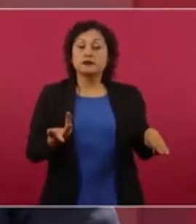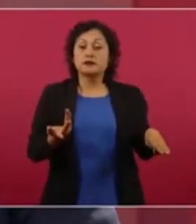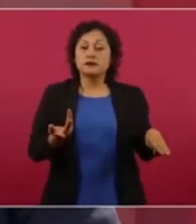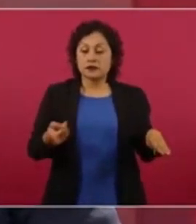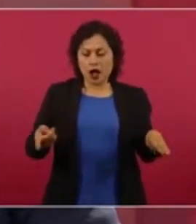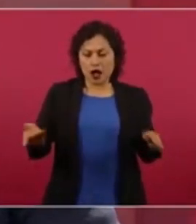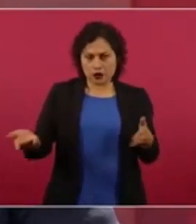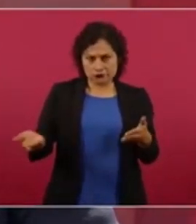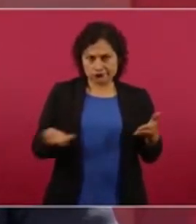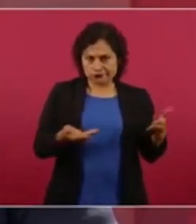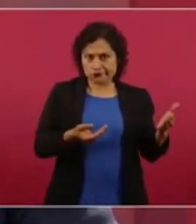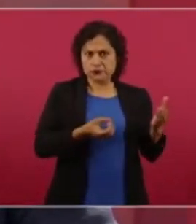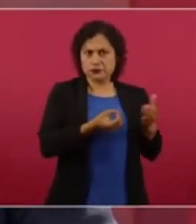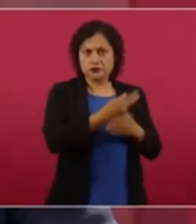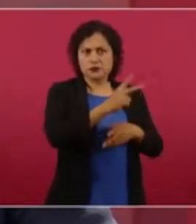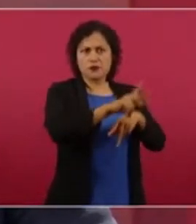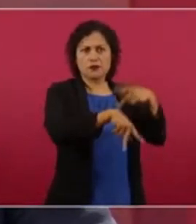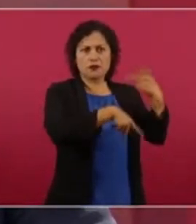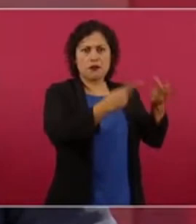al velorio.